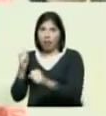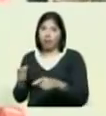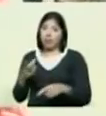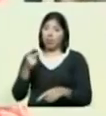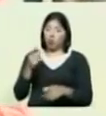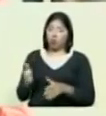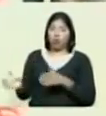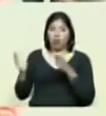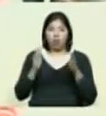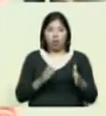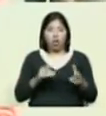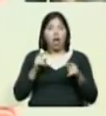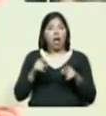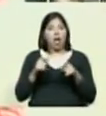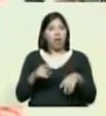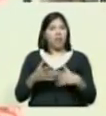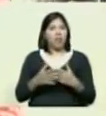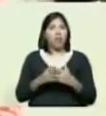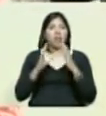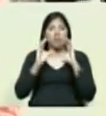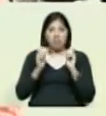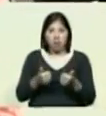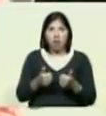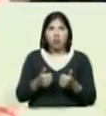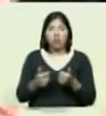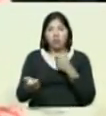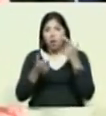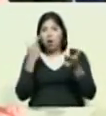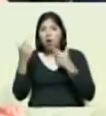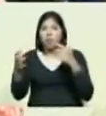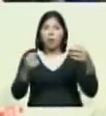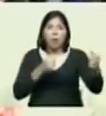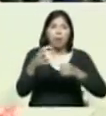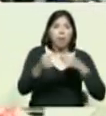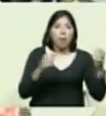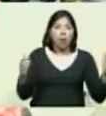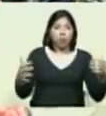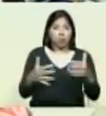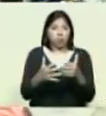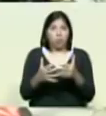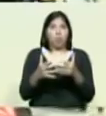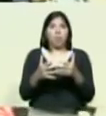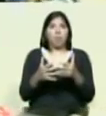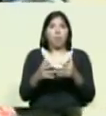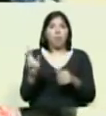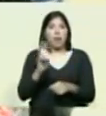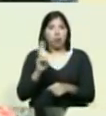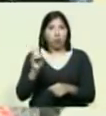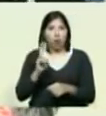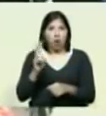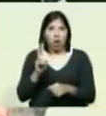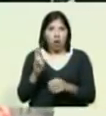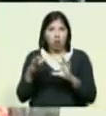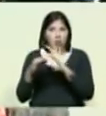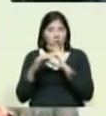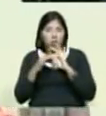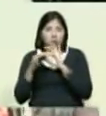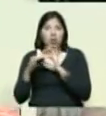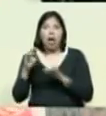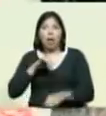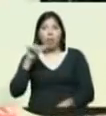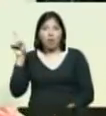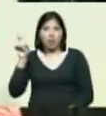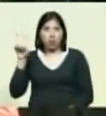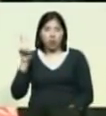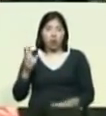que es donde se procede a realizar la búsqueda de estos venezolanos con el apoyo de la Cancillería venezolana y la aerolínea Conveasa.